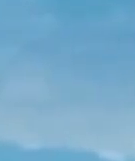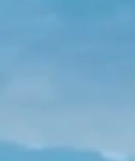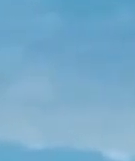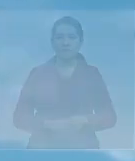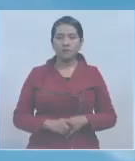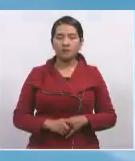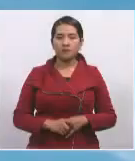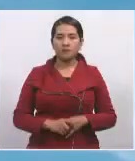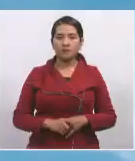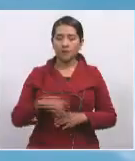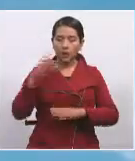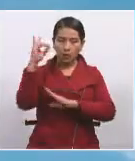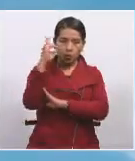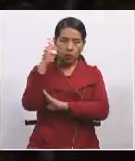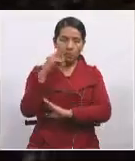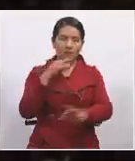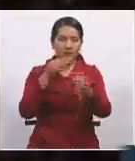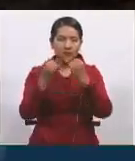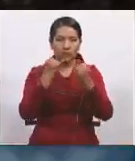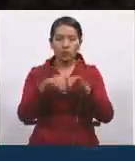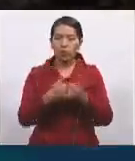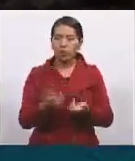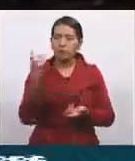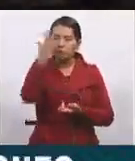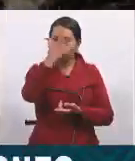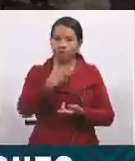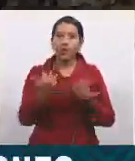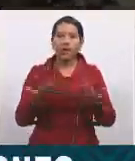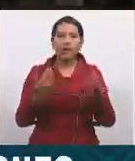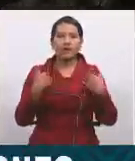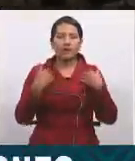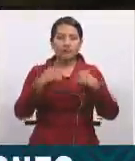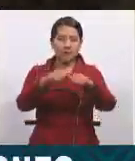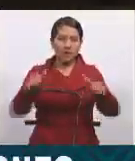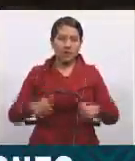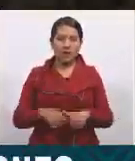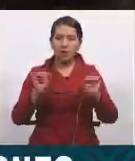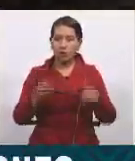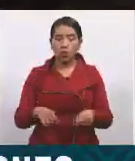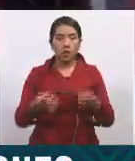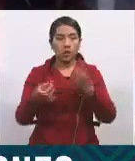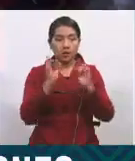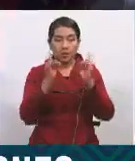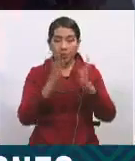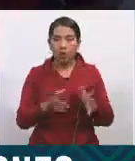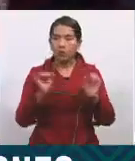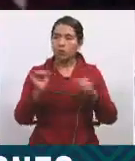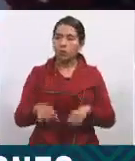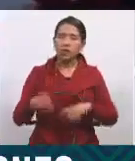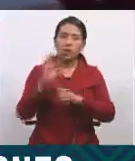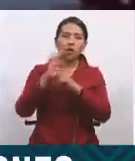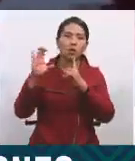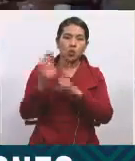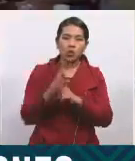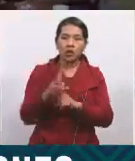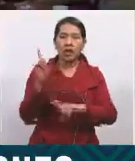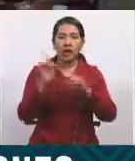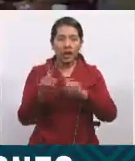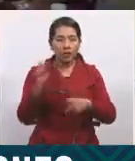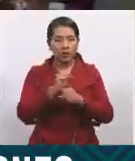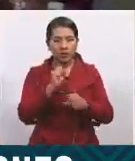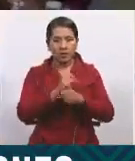diversas maravillas naturales, escenarios aptos para deportistas extremos, majestuosas festividades culturales, destinos de negocio y una